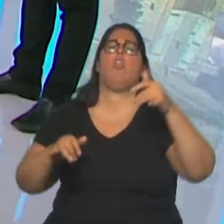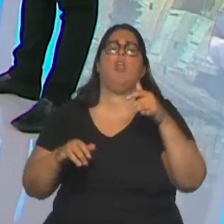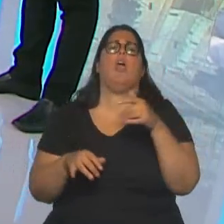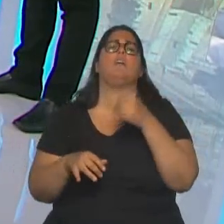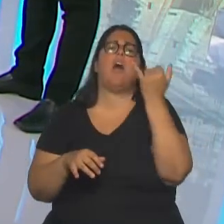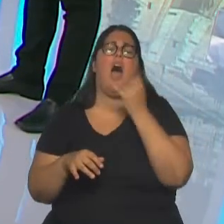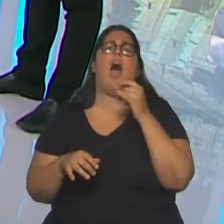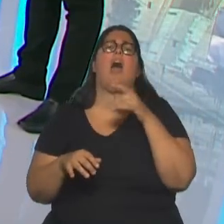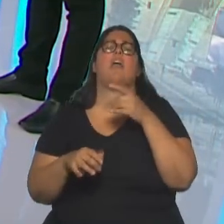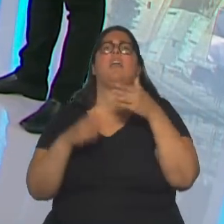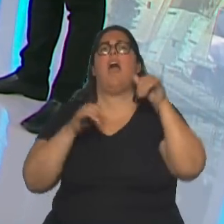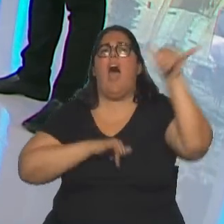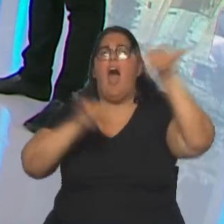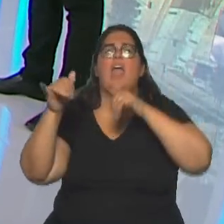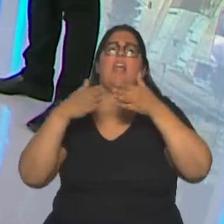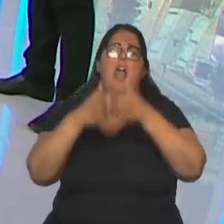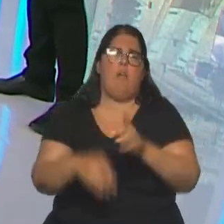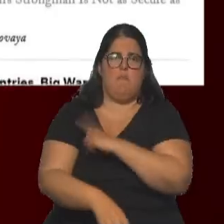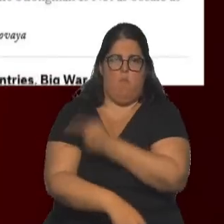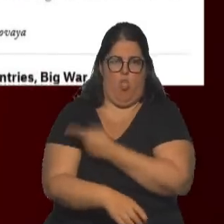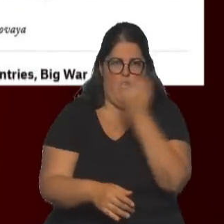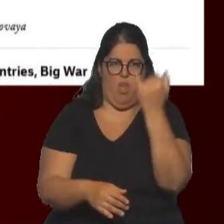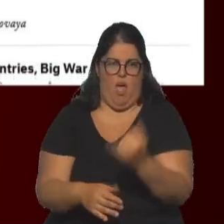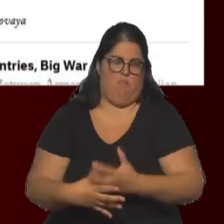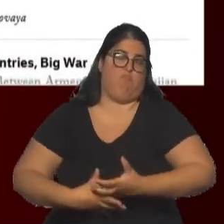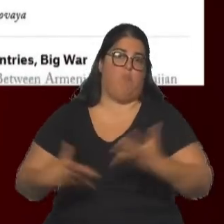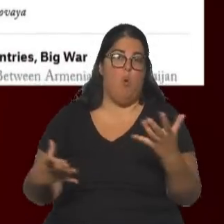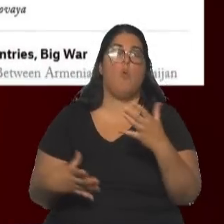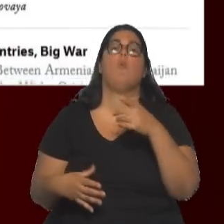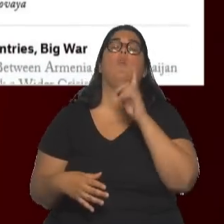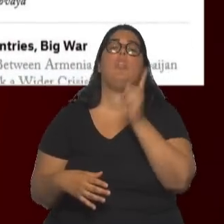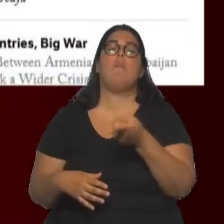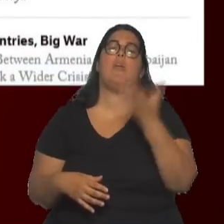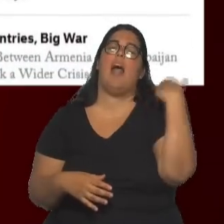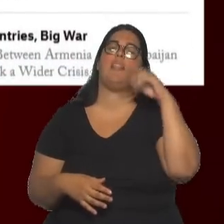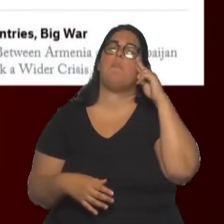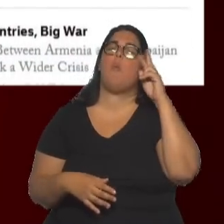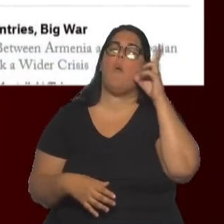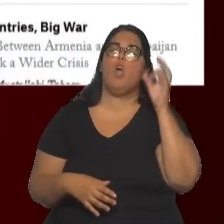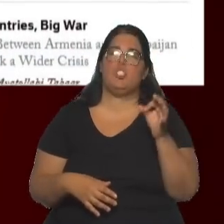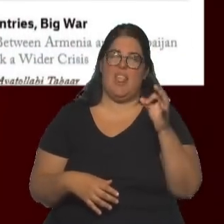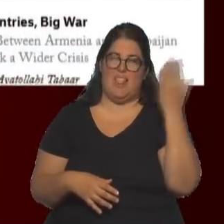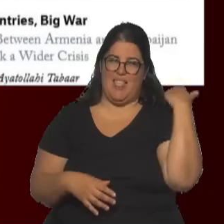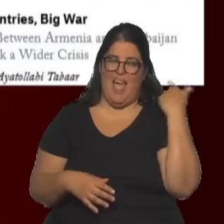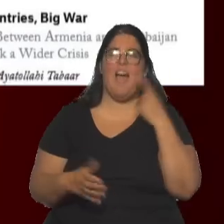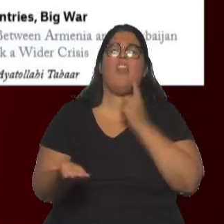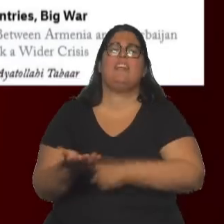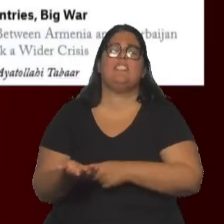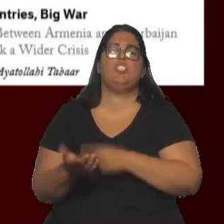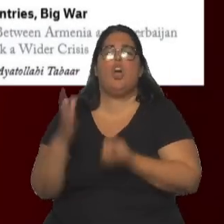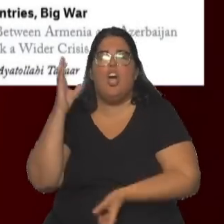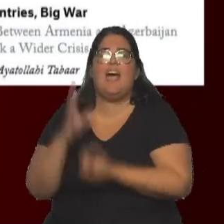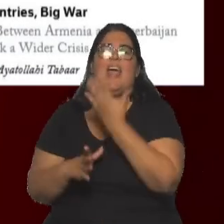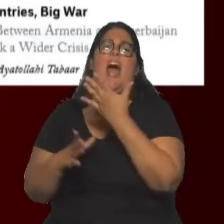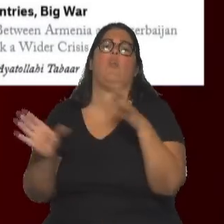fuerzas aeronavales, hasta incluso una de las primeras medidas en los 80 fue la creación de una infantería